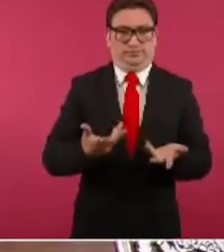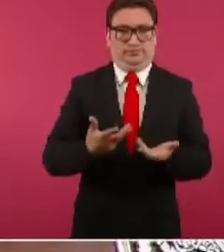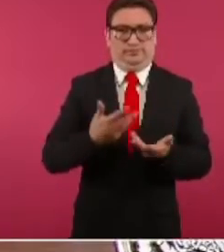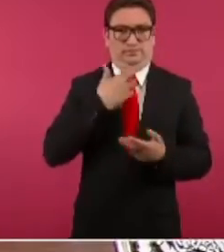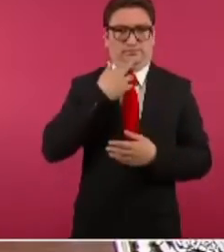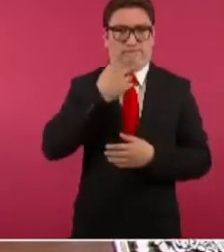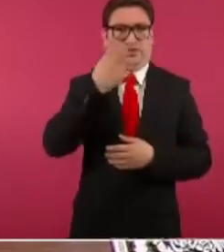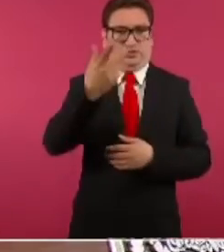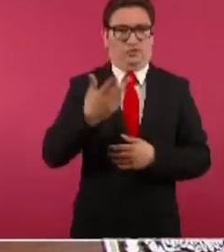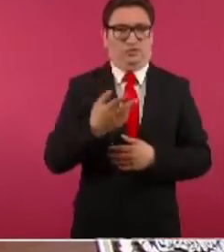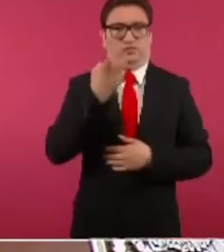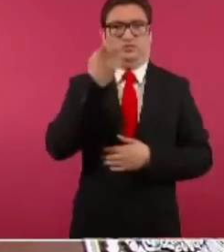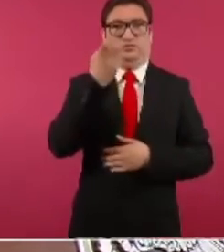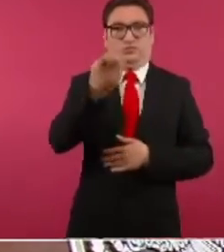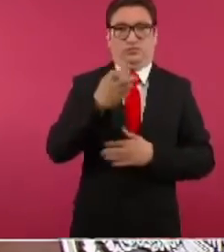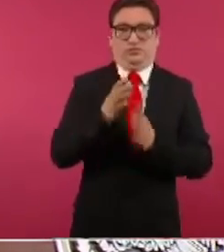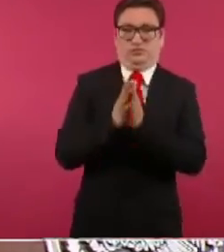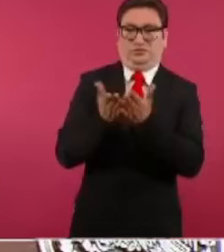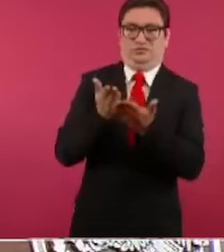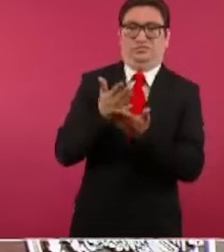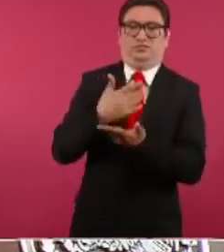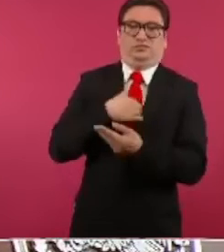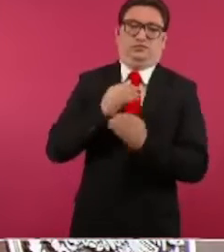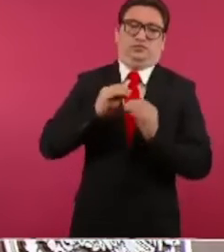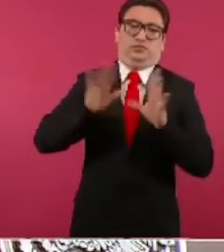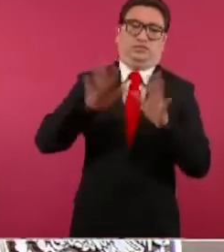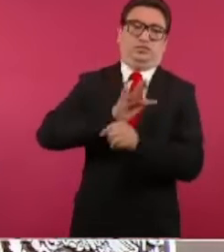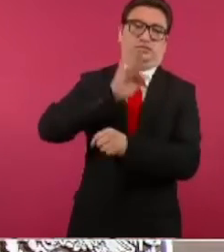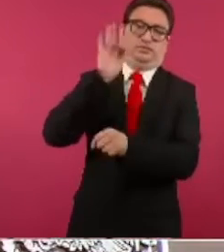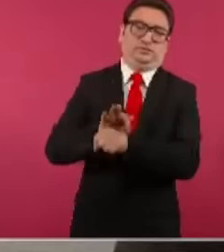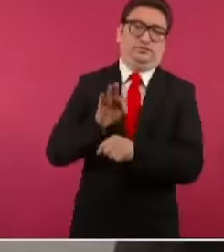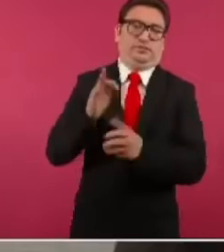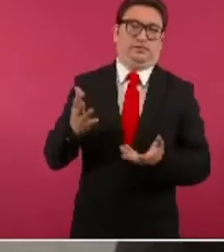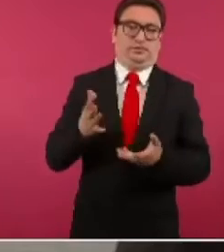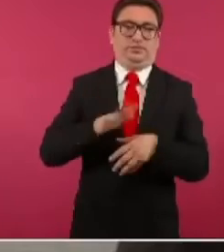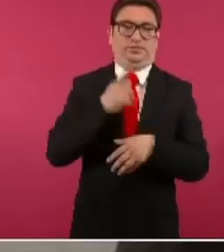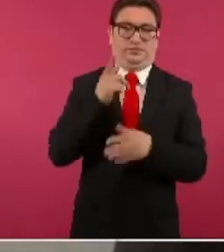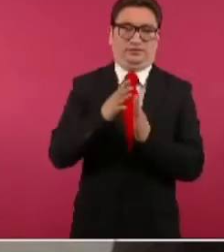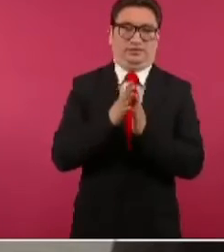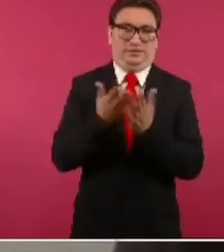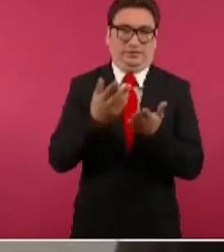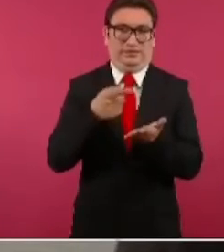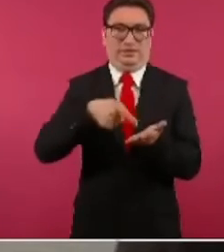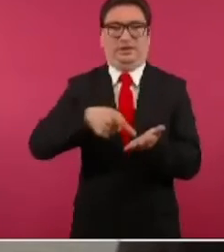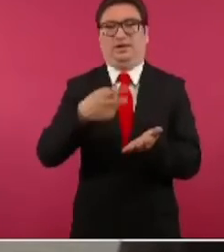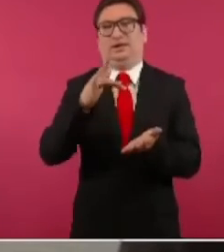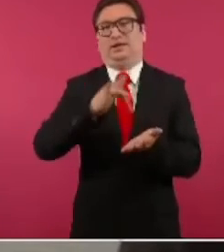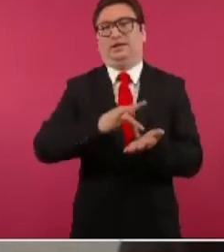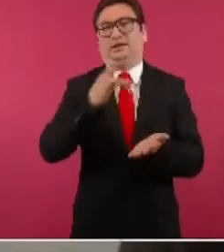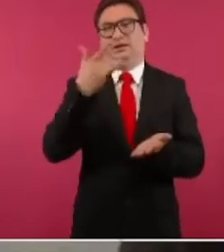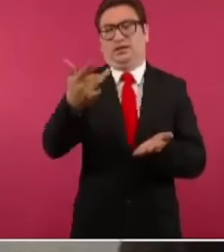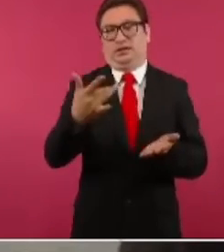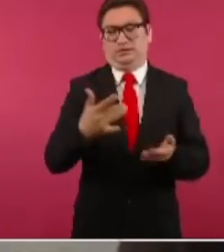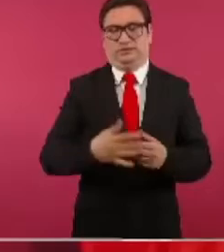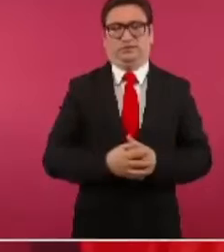¿Cómo no voy a defender esos libros si gracias a esos libros